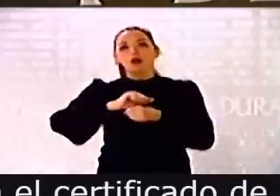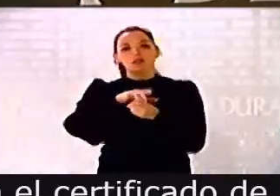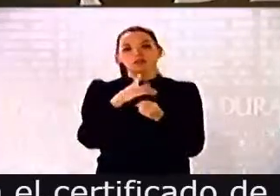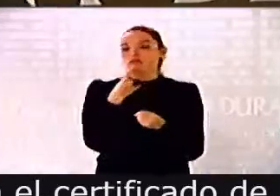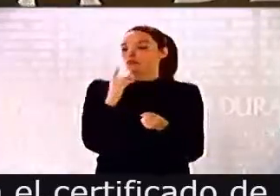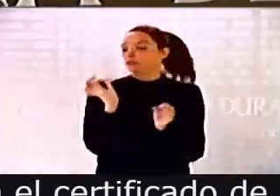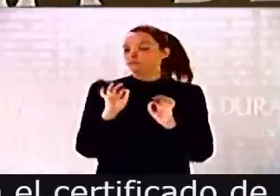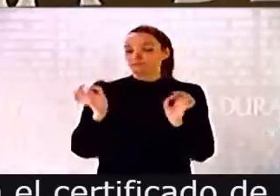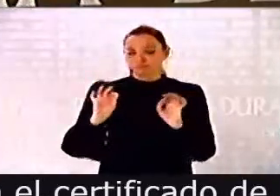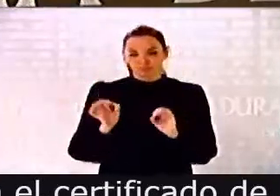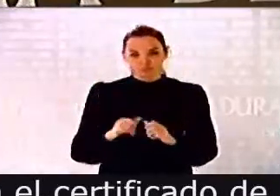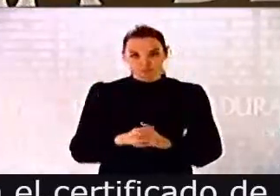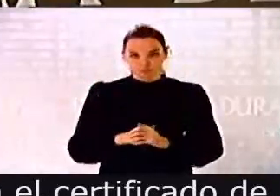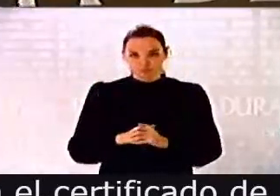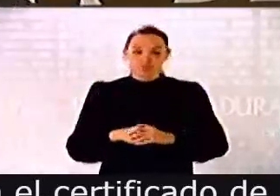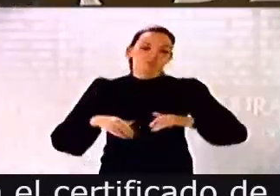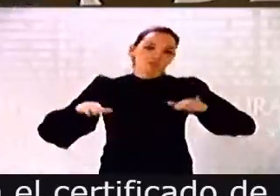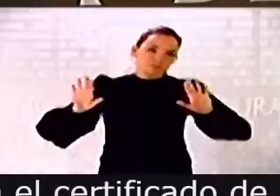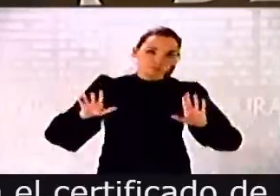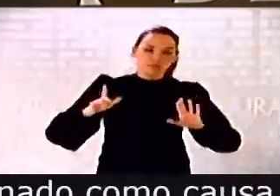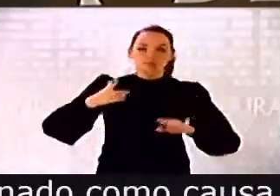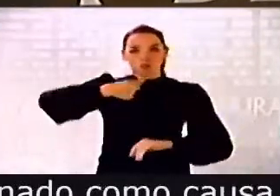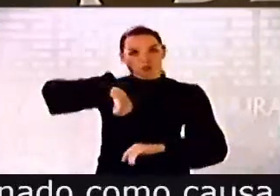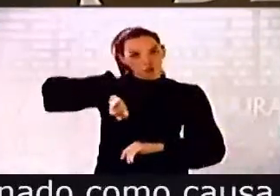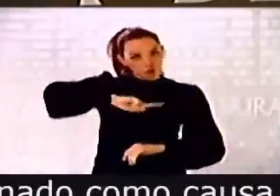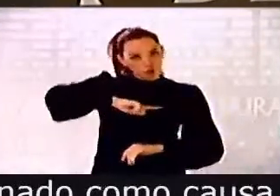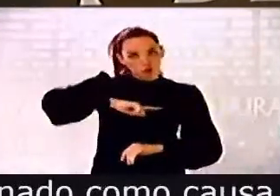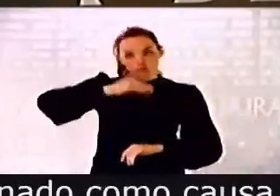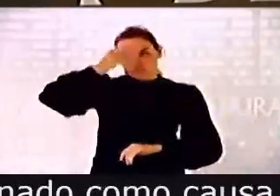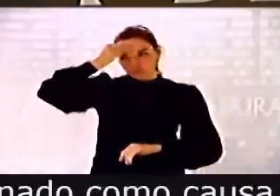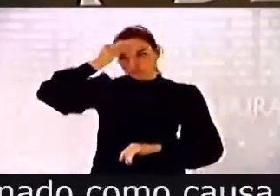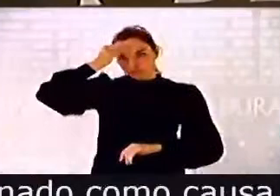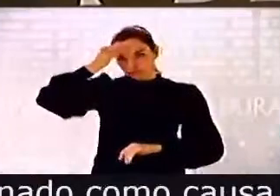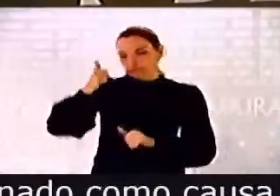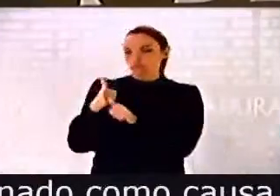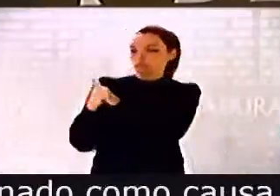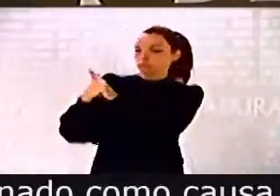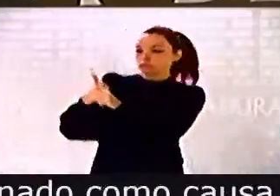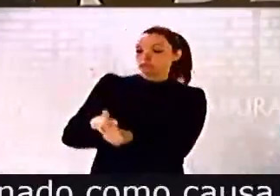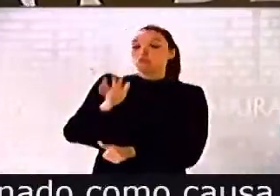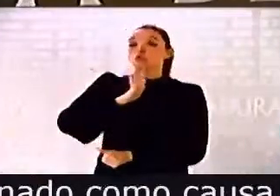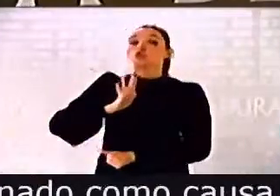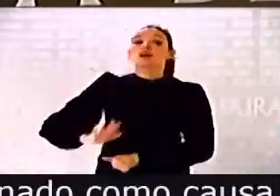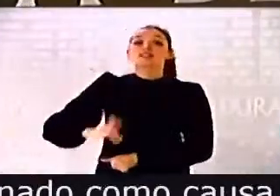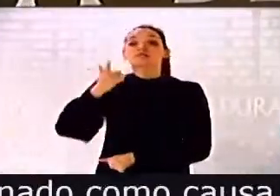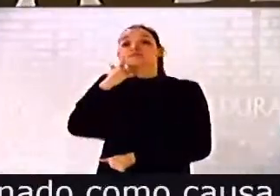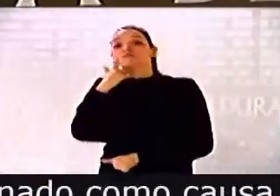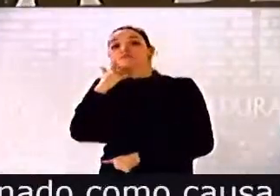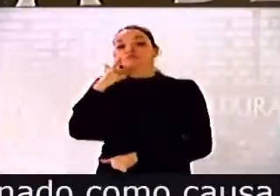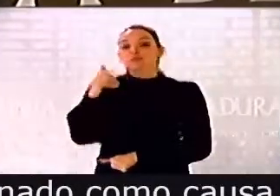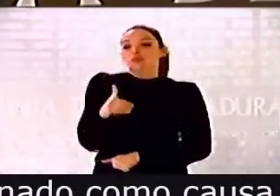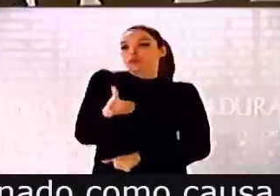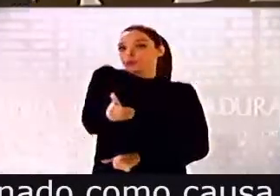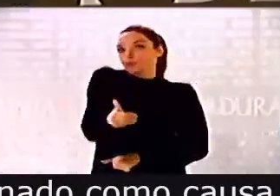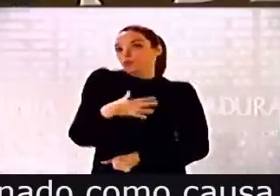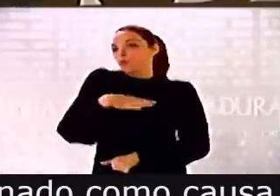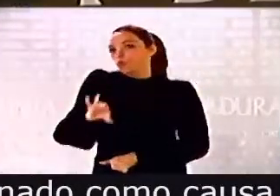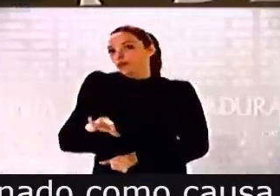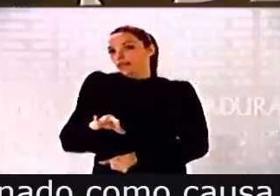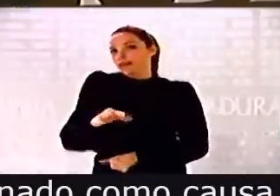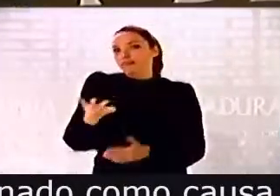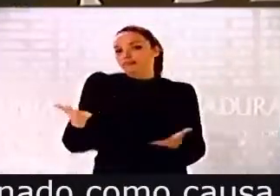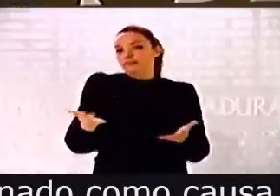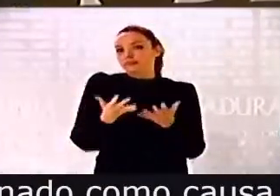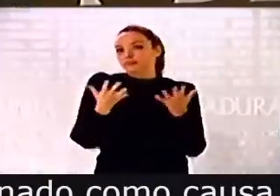la COVID-19. Aún así, nosotros los hemos seguido por si acaso en algún momento se podía